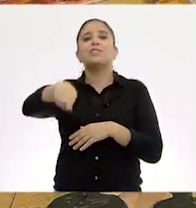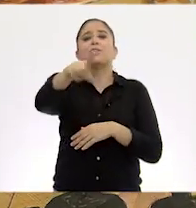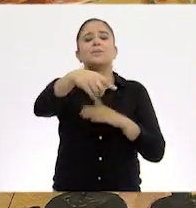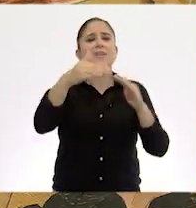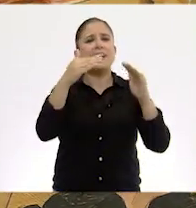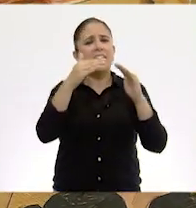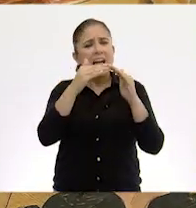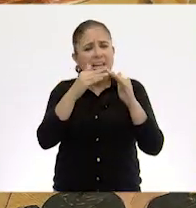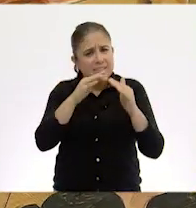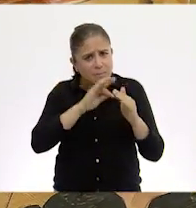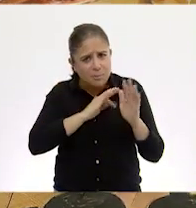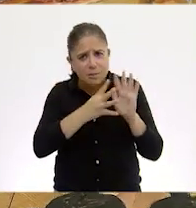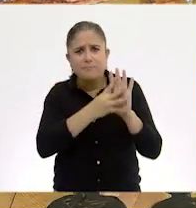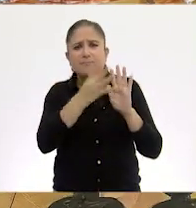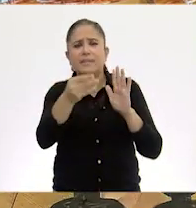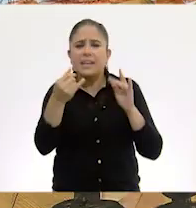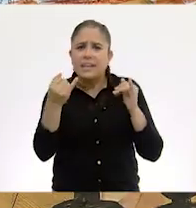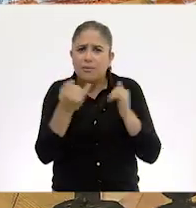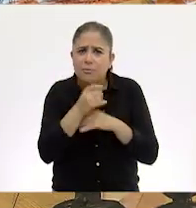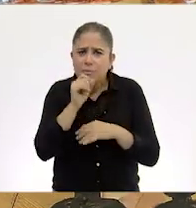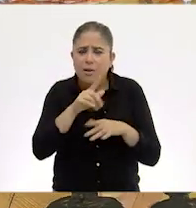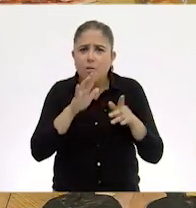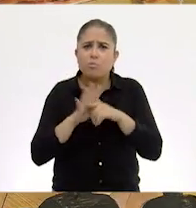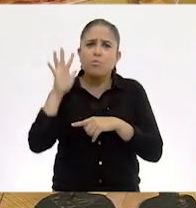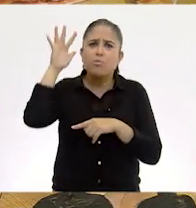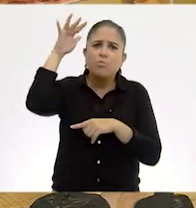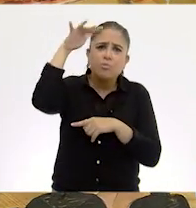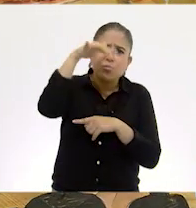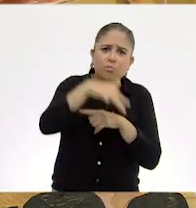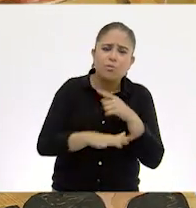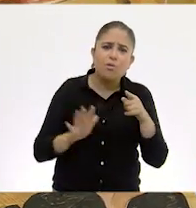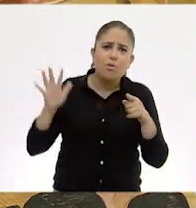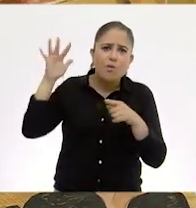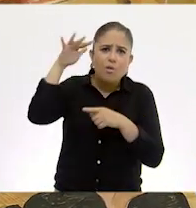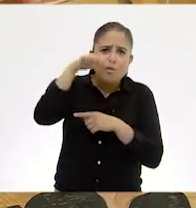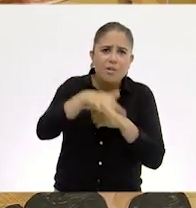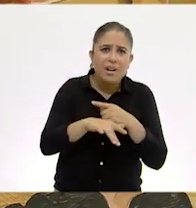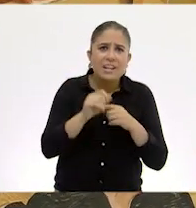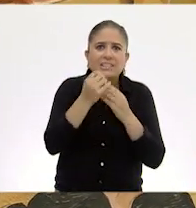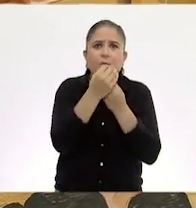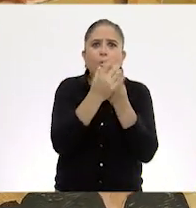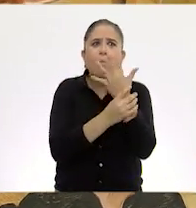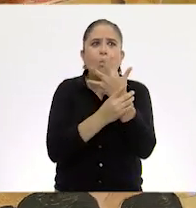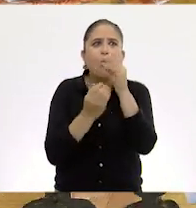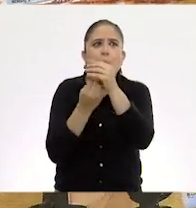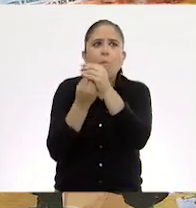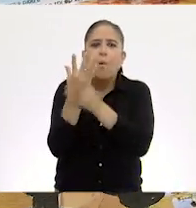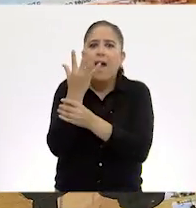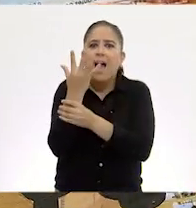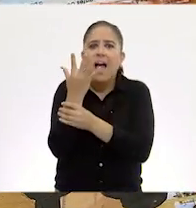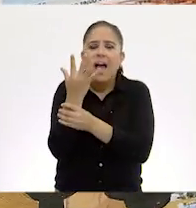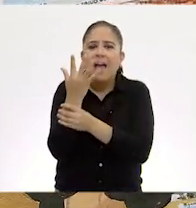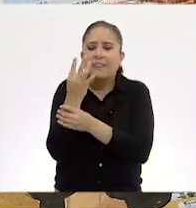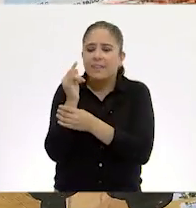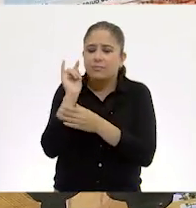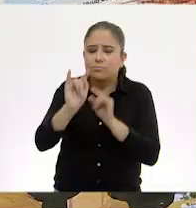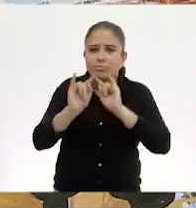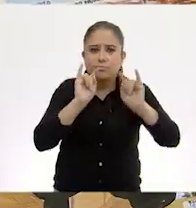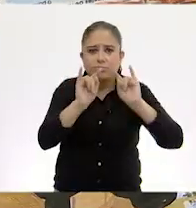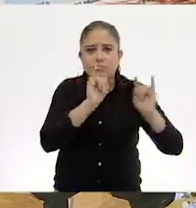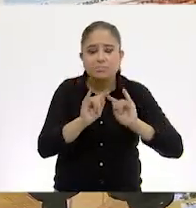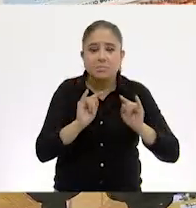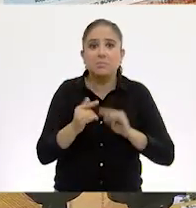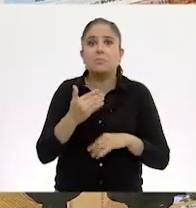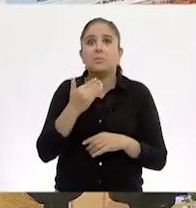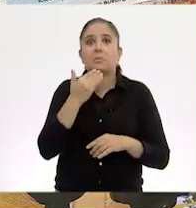casa. Oye, las olas. Son unos guantes. Sí. Wow. Sí, el catálogo